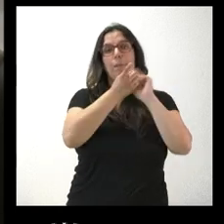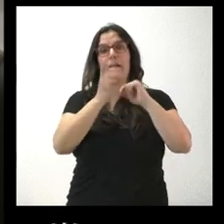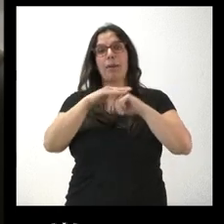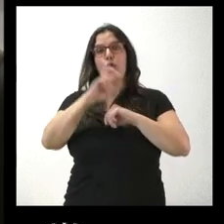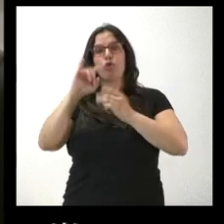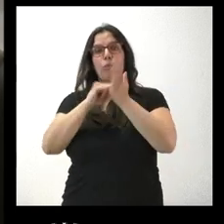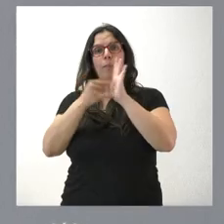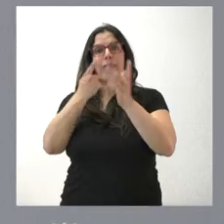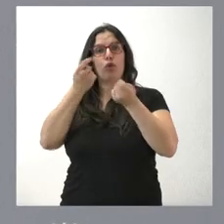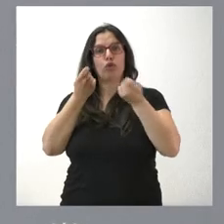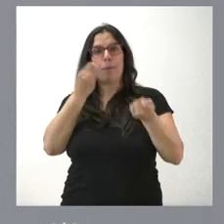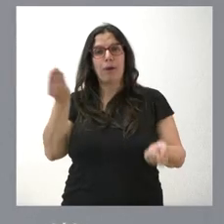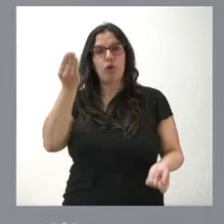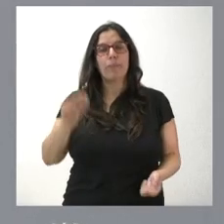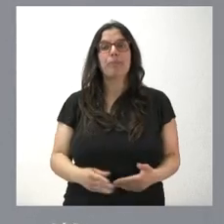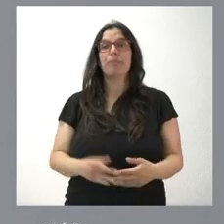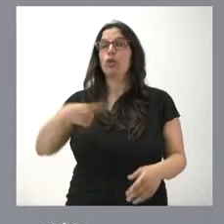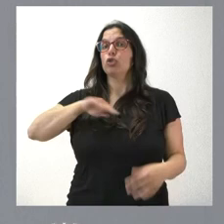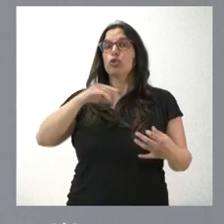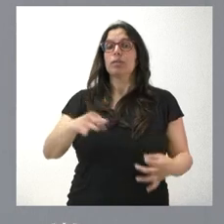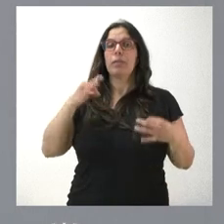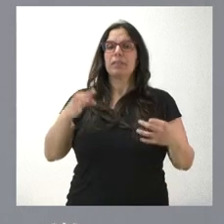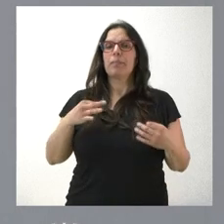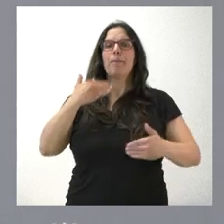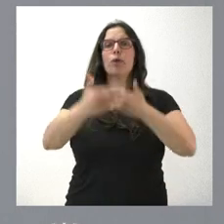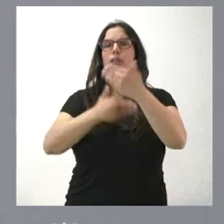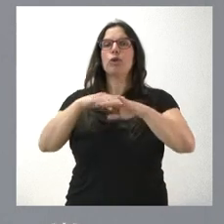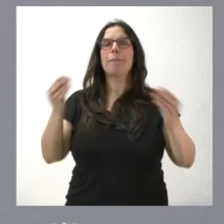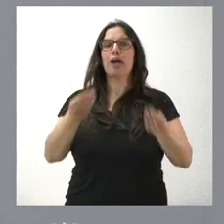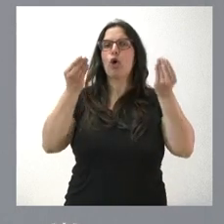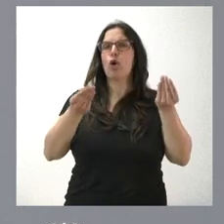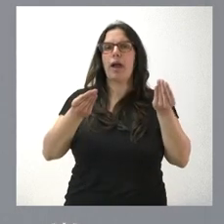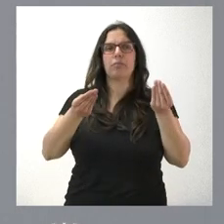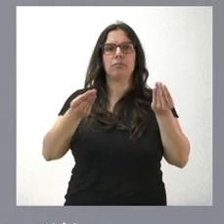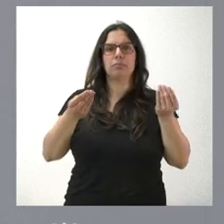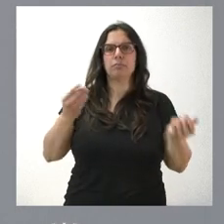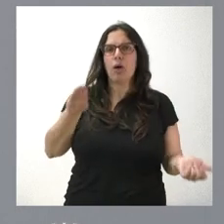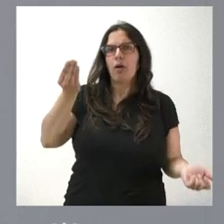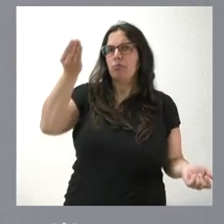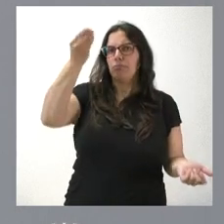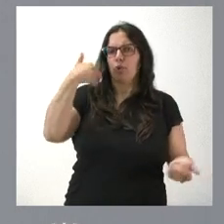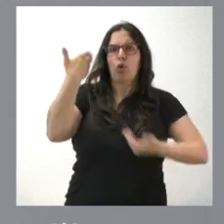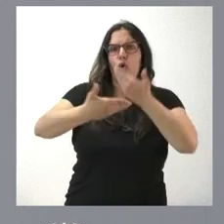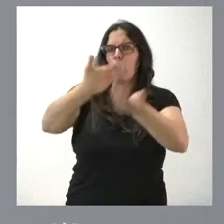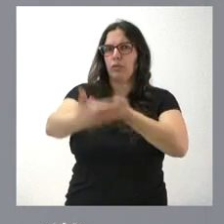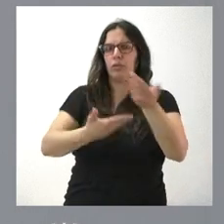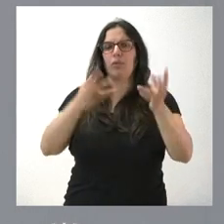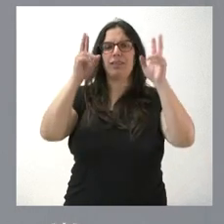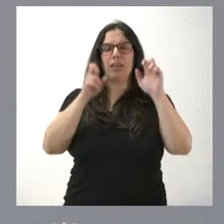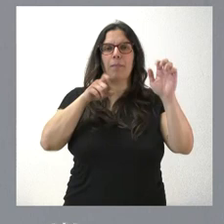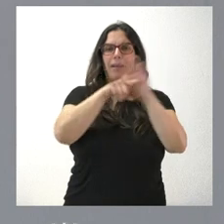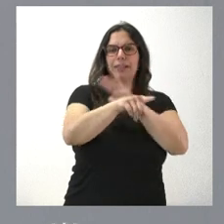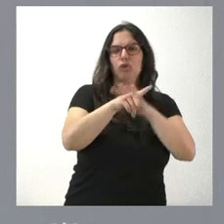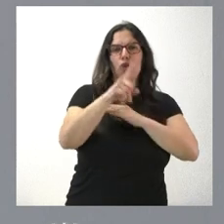enfermedades. Nosotros estamos siempre en un proceso de mejora continua de todo lo que es el tratamiento y la gestión de las